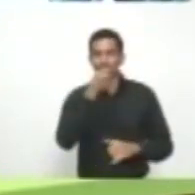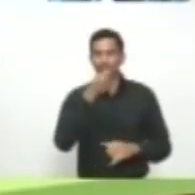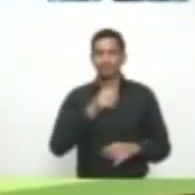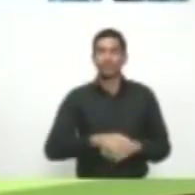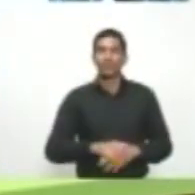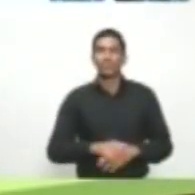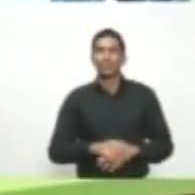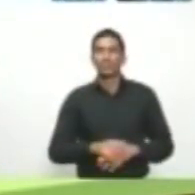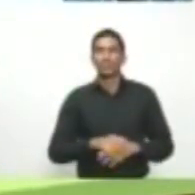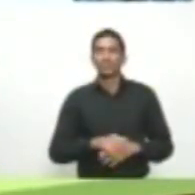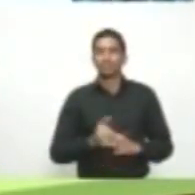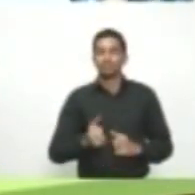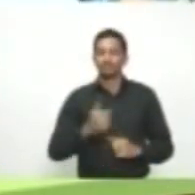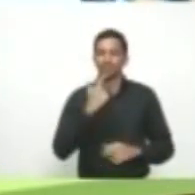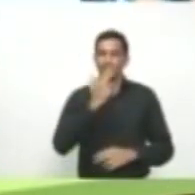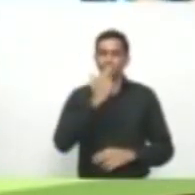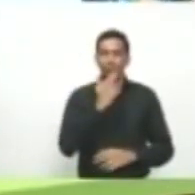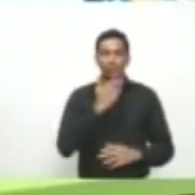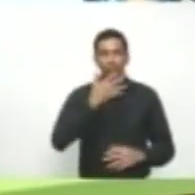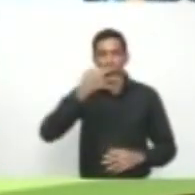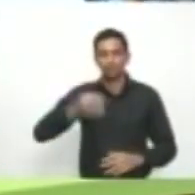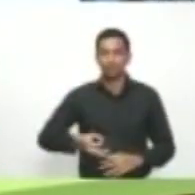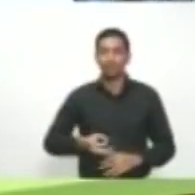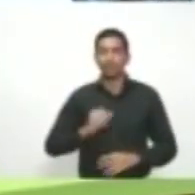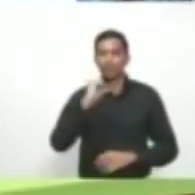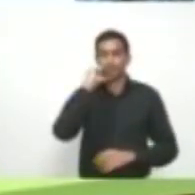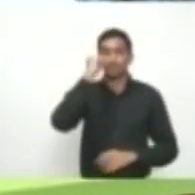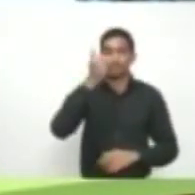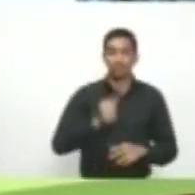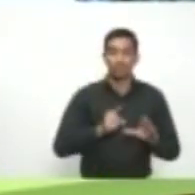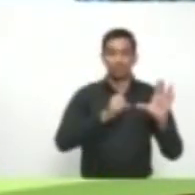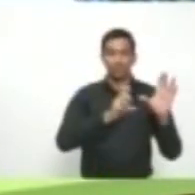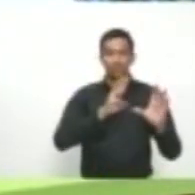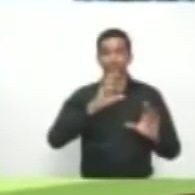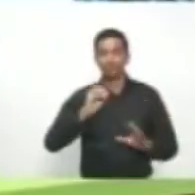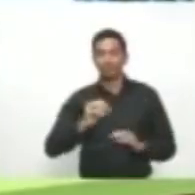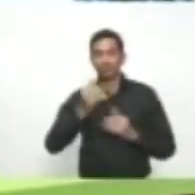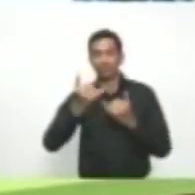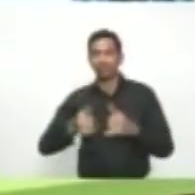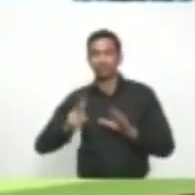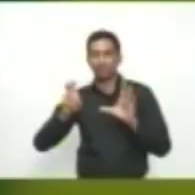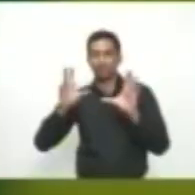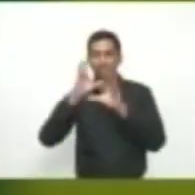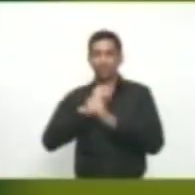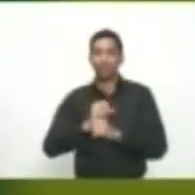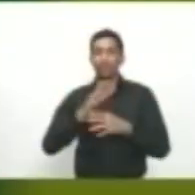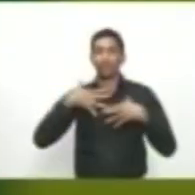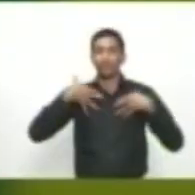sí, Pili, nuestro compromiso con la verdad continúa mañana de 6:30 a 7:00 de la noche. Feliz noche.